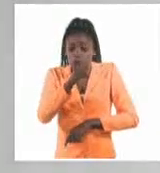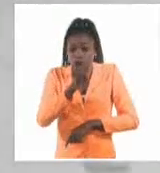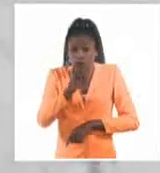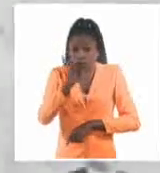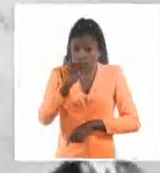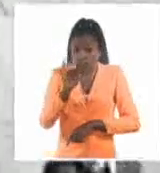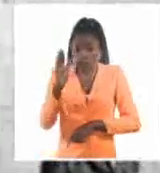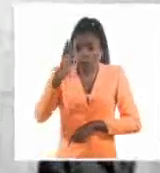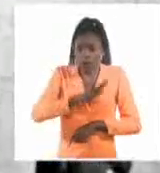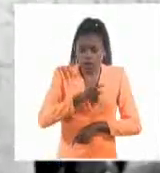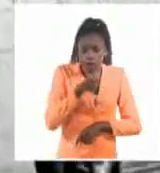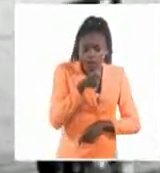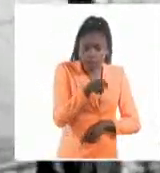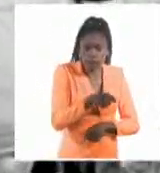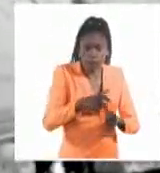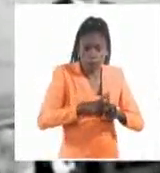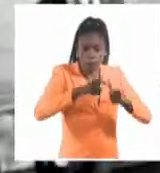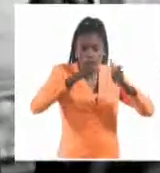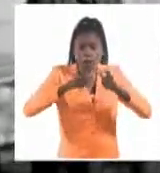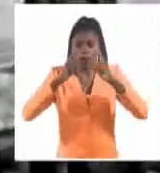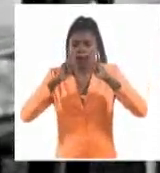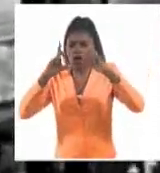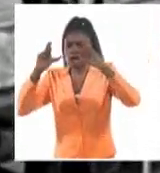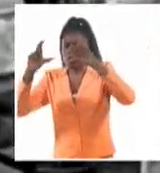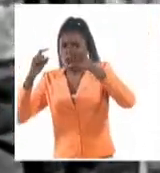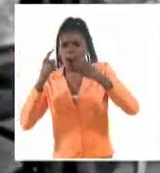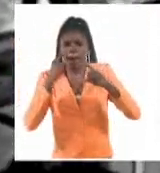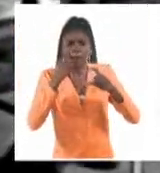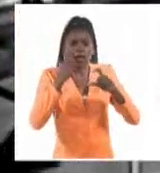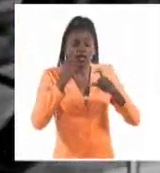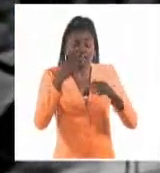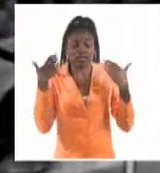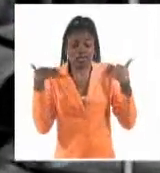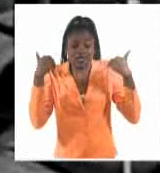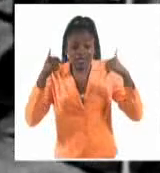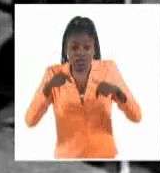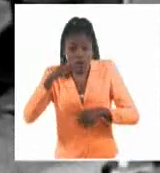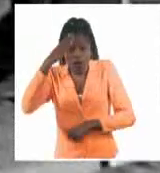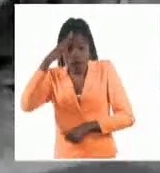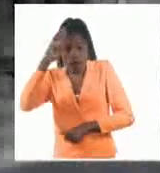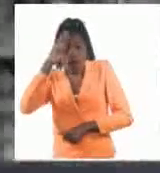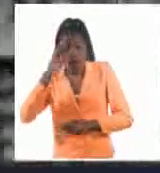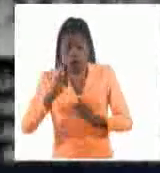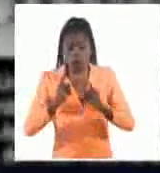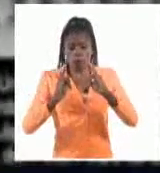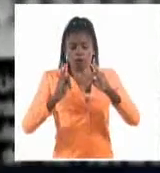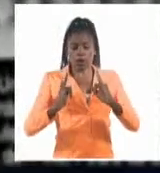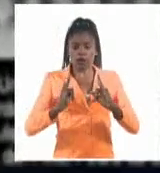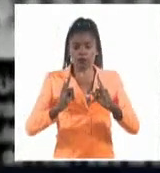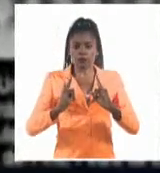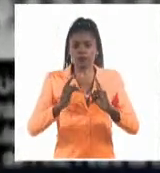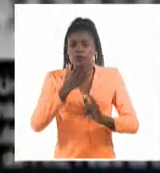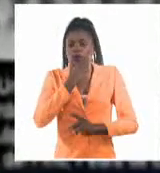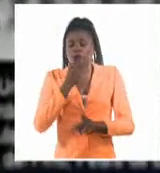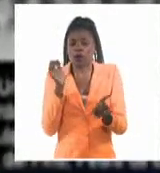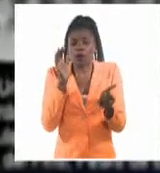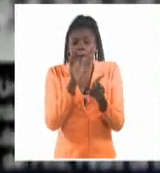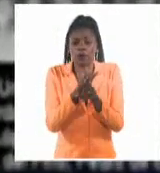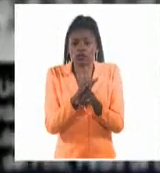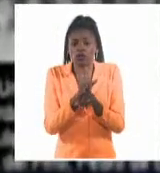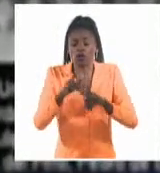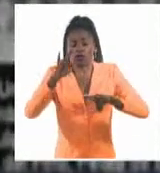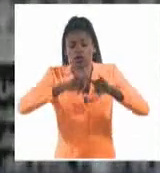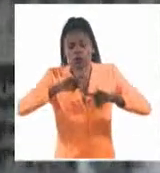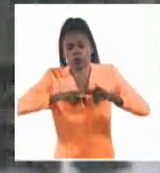aquí. Imágenes de la época reflejan cómo la máxima dirección del país rindió el justo tributo al joven que inició la reforma